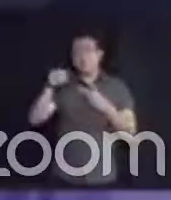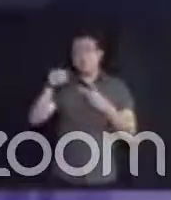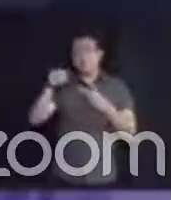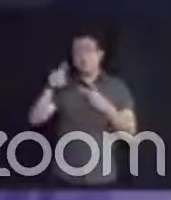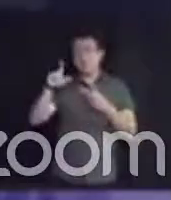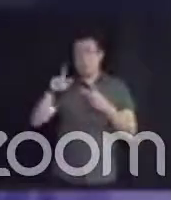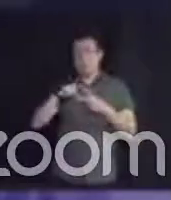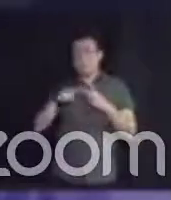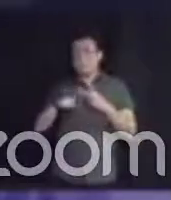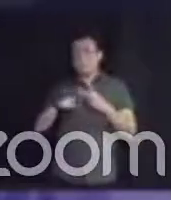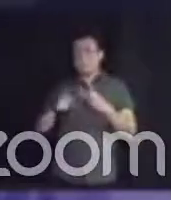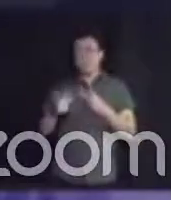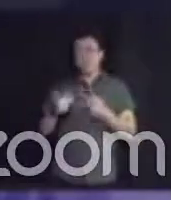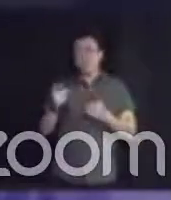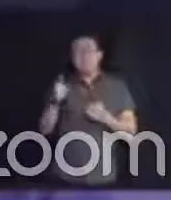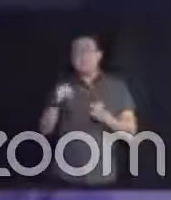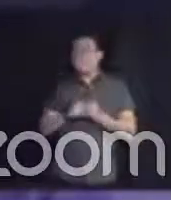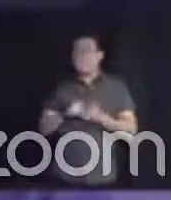mil gracias.